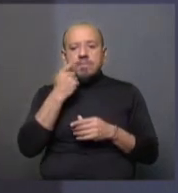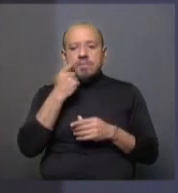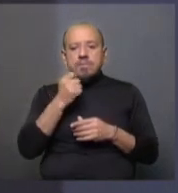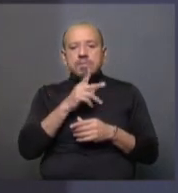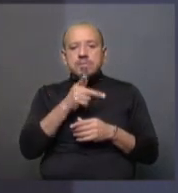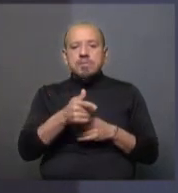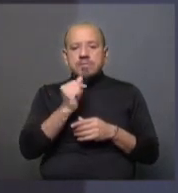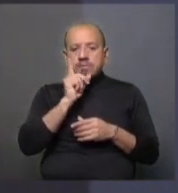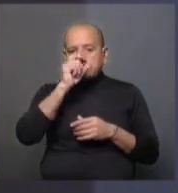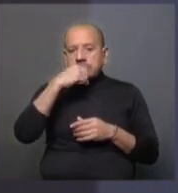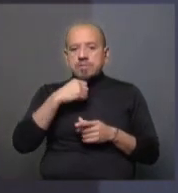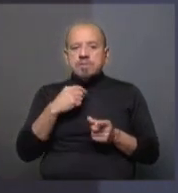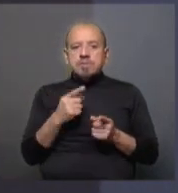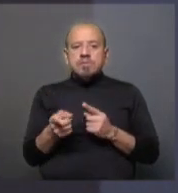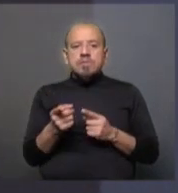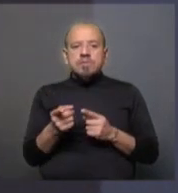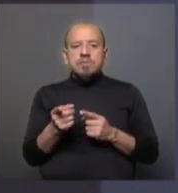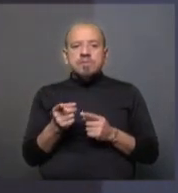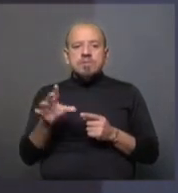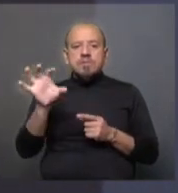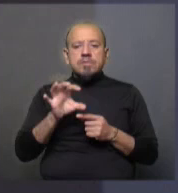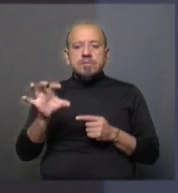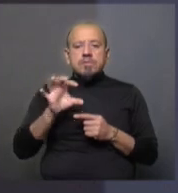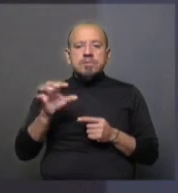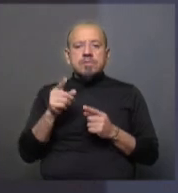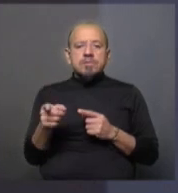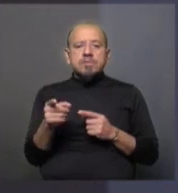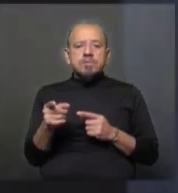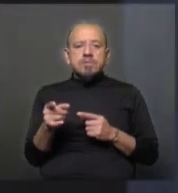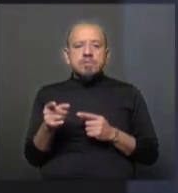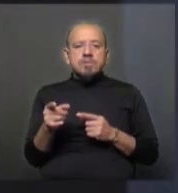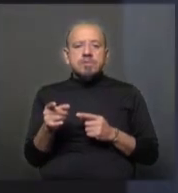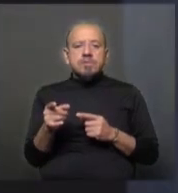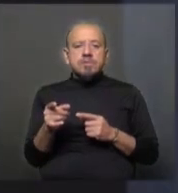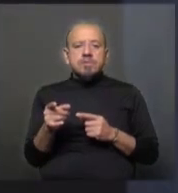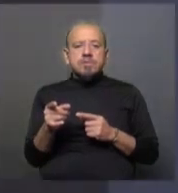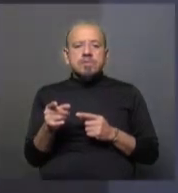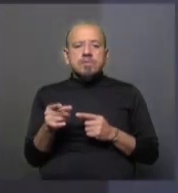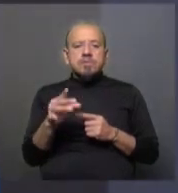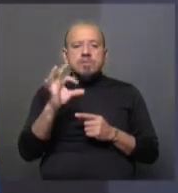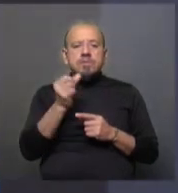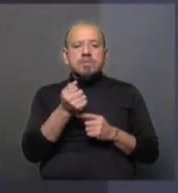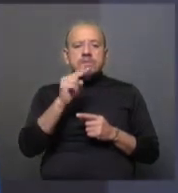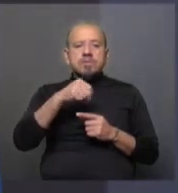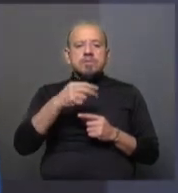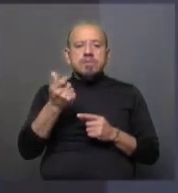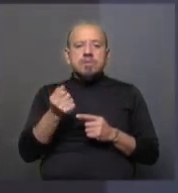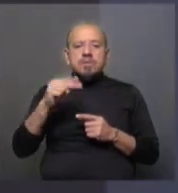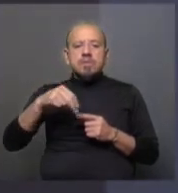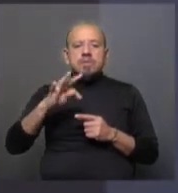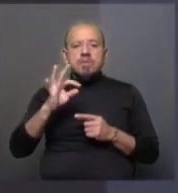montevido que habían viajado exclusivamente al cerro un asesinato en el Cerro San Antonio que es un mítico lugar este